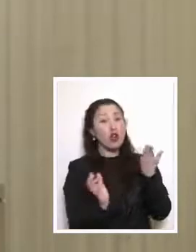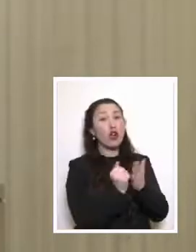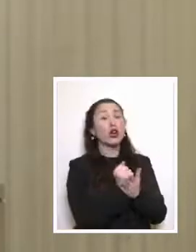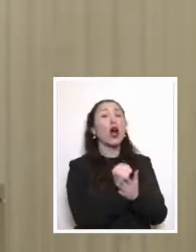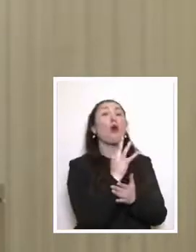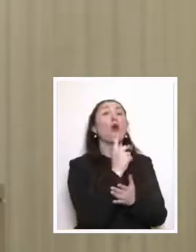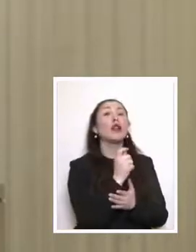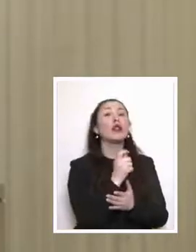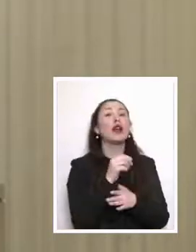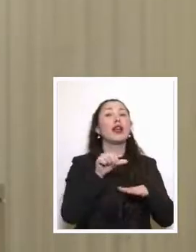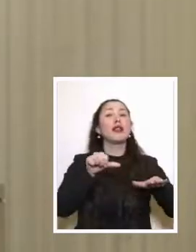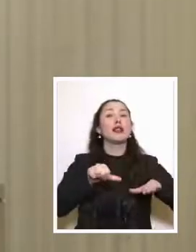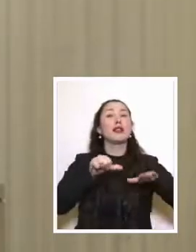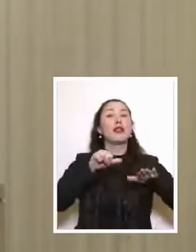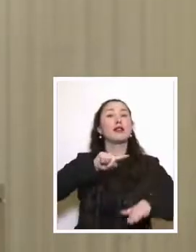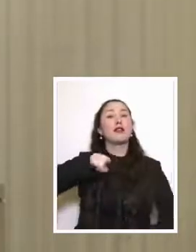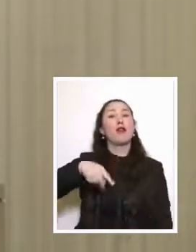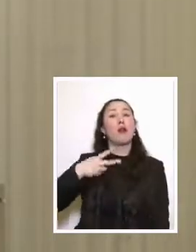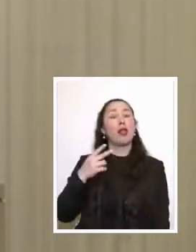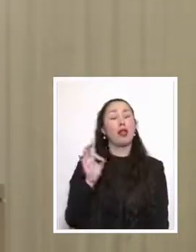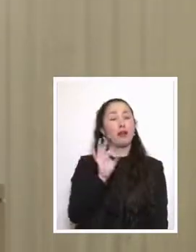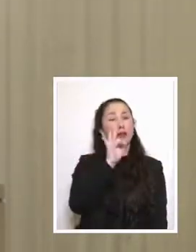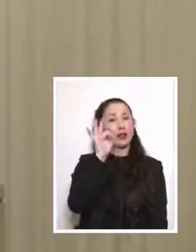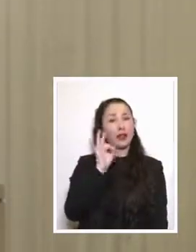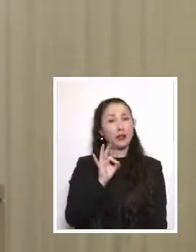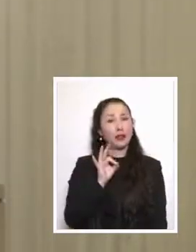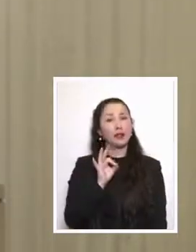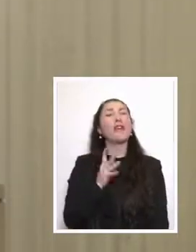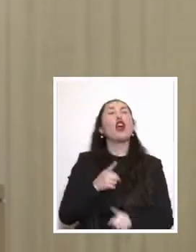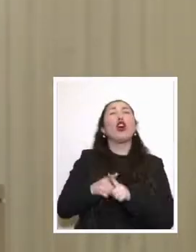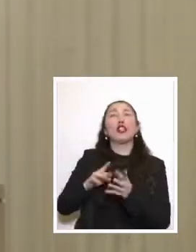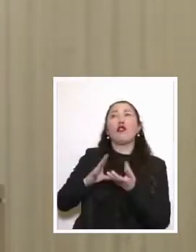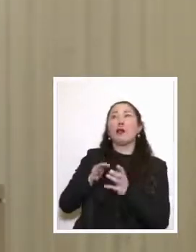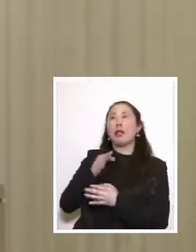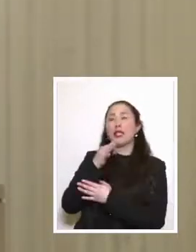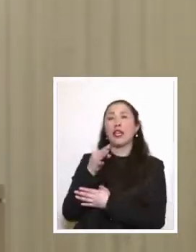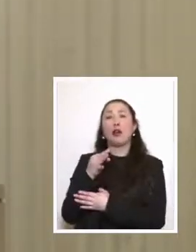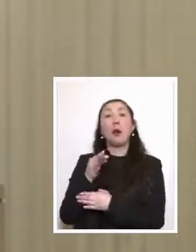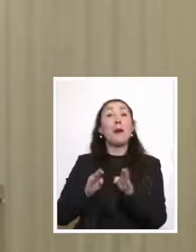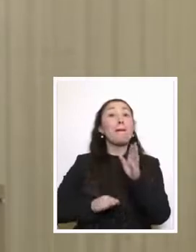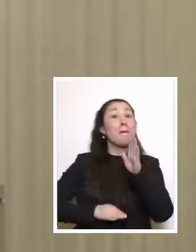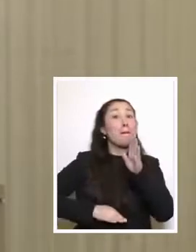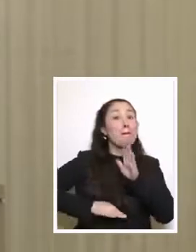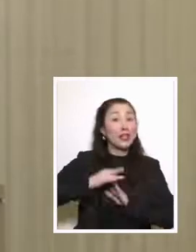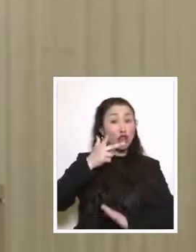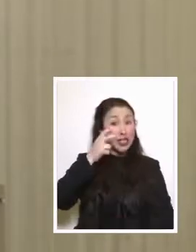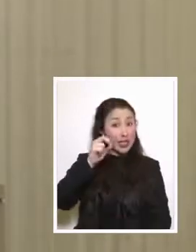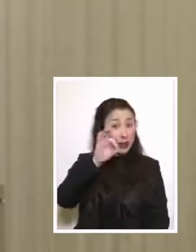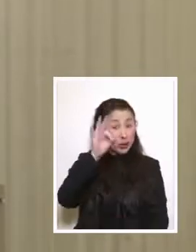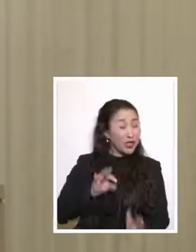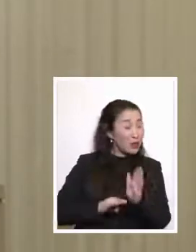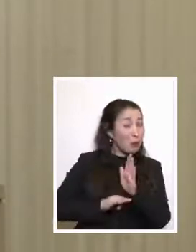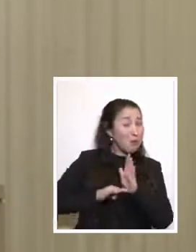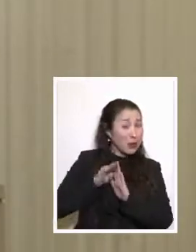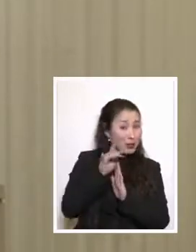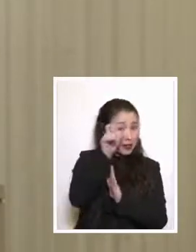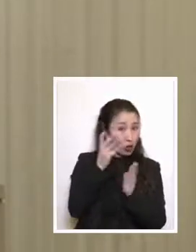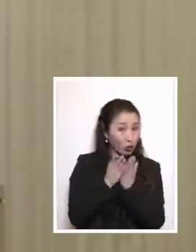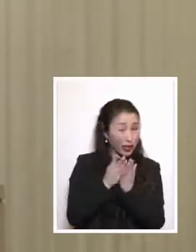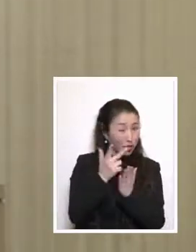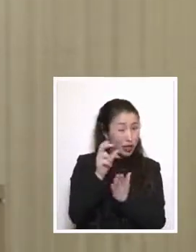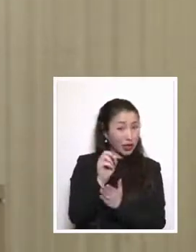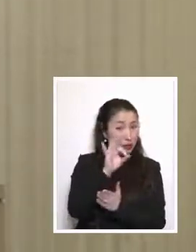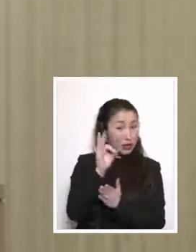del 17,2%. Lo digo de otra manera, más del 80% de los estudiantes